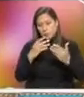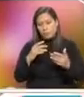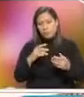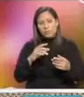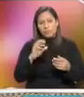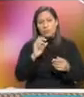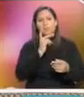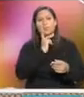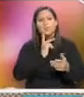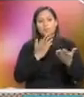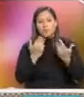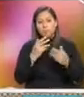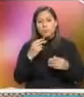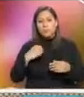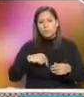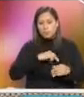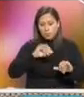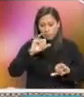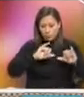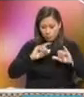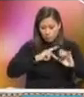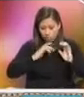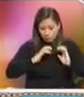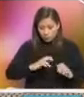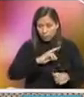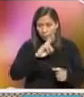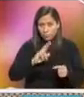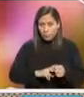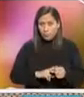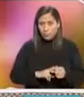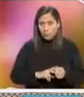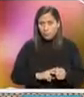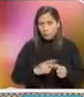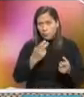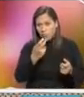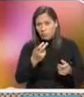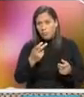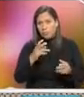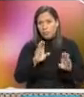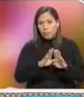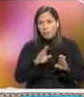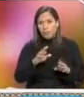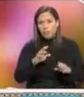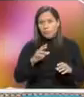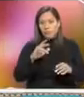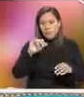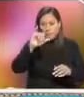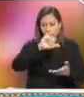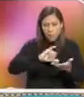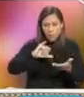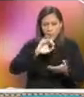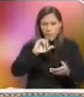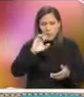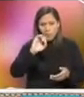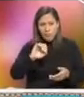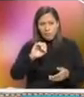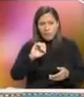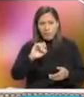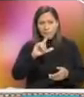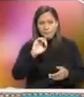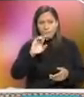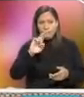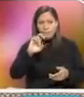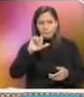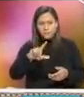ni de petrolatos. Estamos hechos de cosas naturales. Entonces, bueno, en el caso de los óleos extraordinarios de